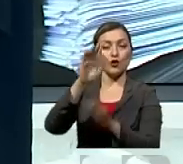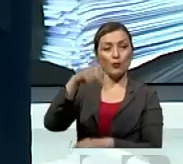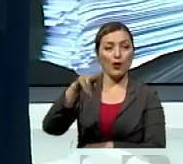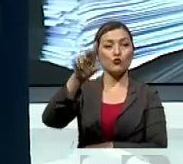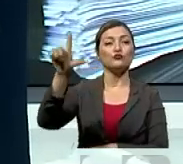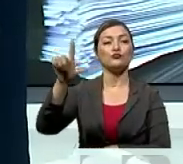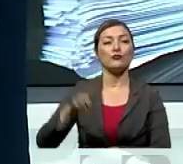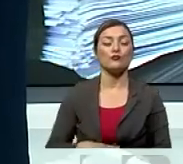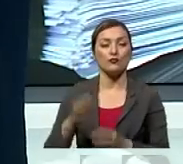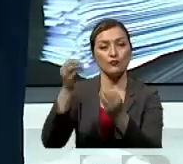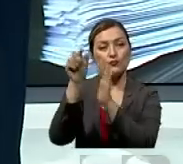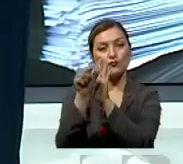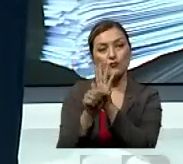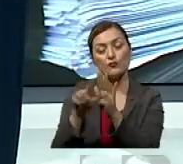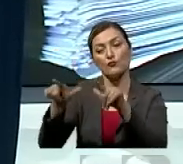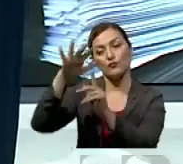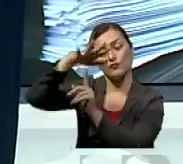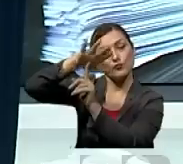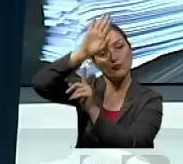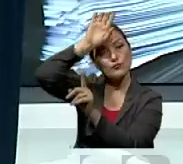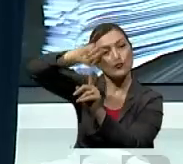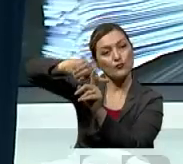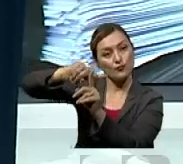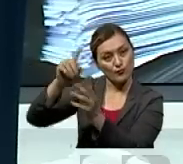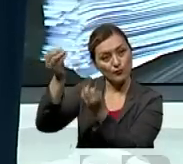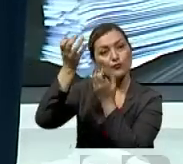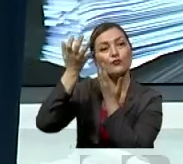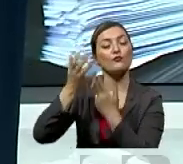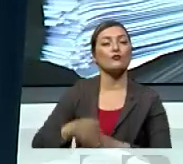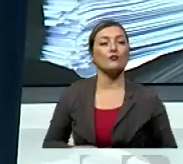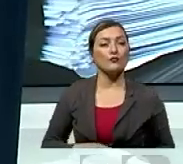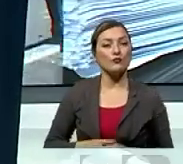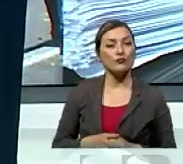Coello, que tiene más información desde el Parque La Carolina. Paul, adelante.